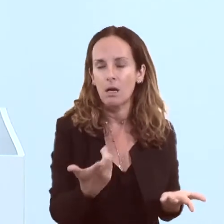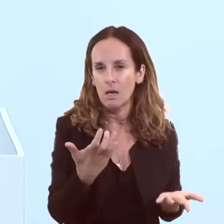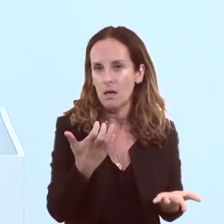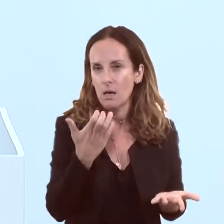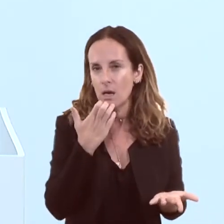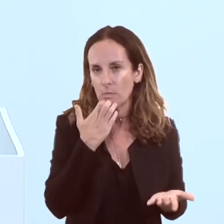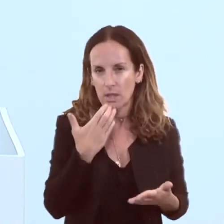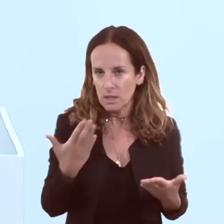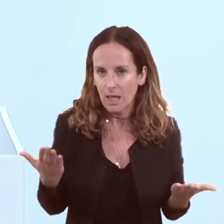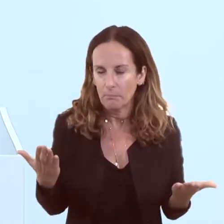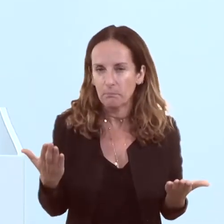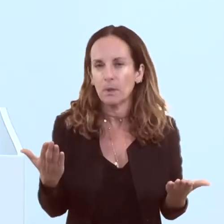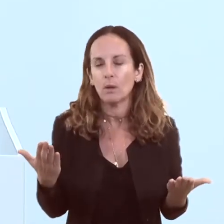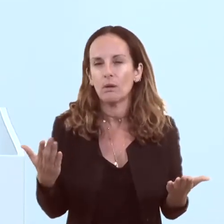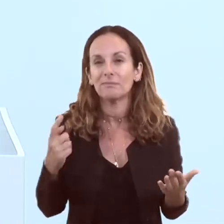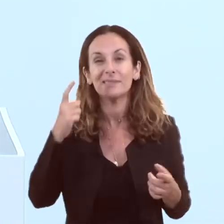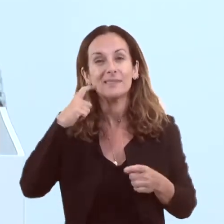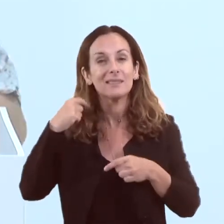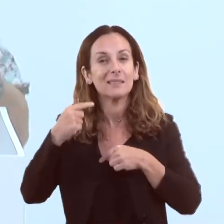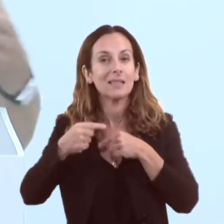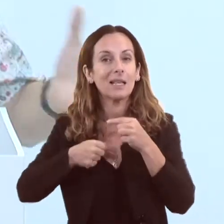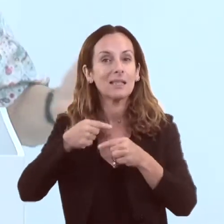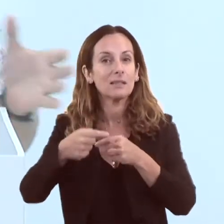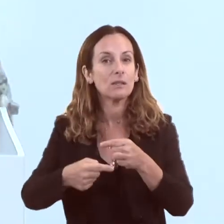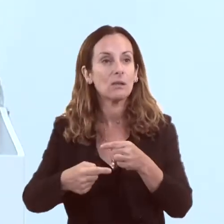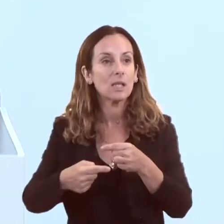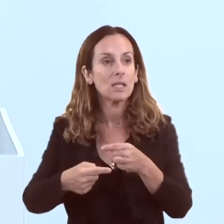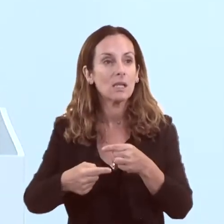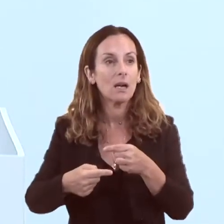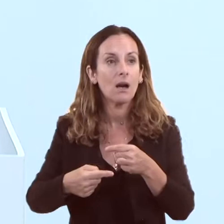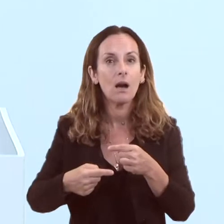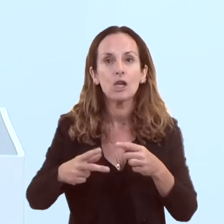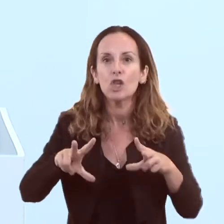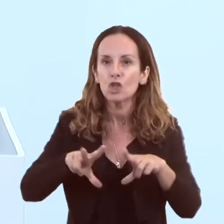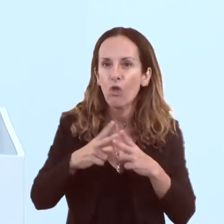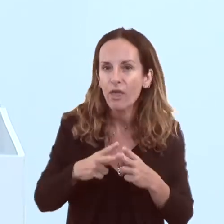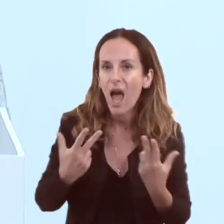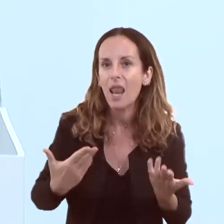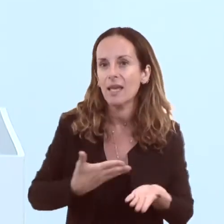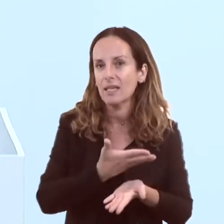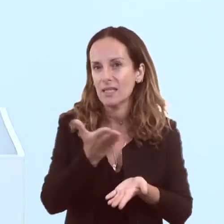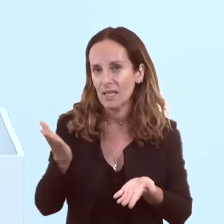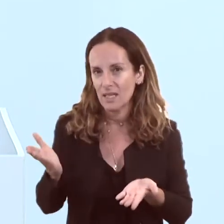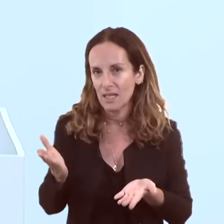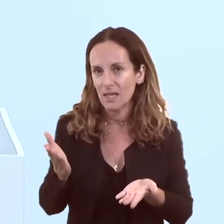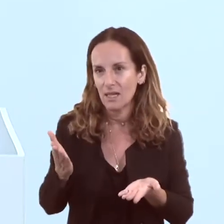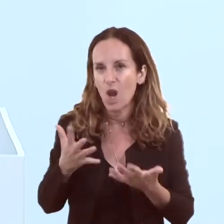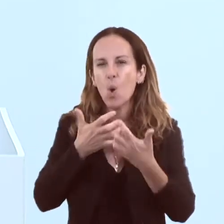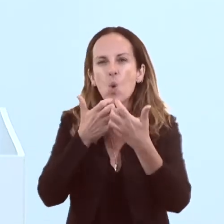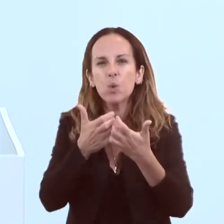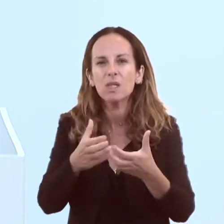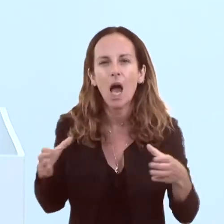digamos a la tradición la tradiciones de sociales de la lucha